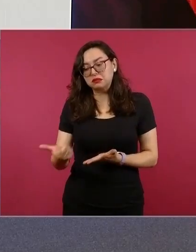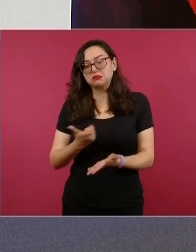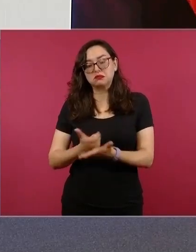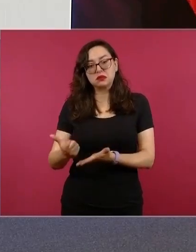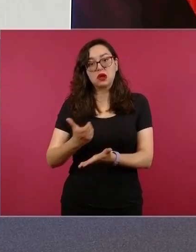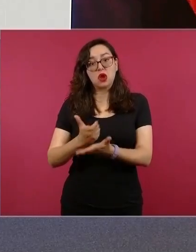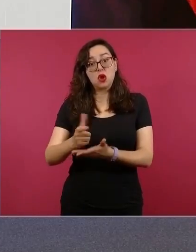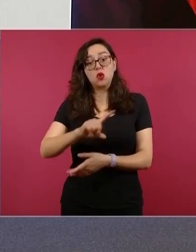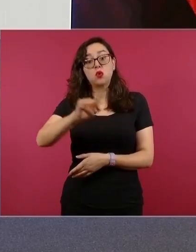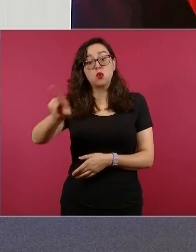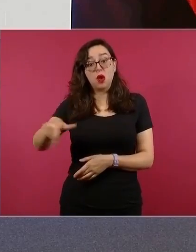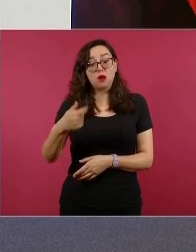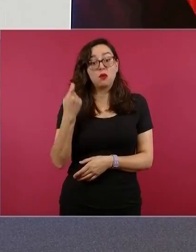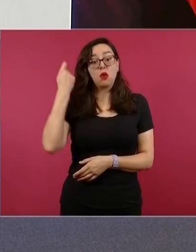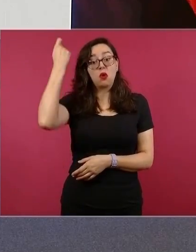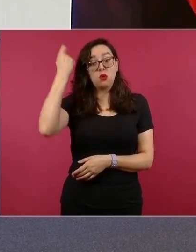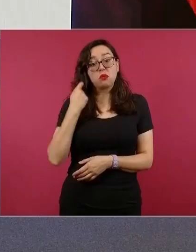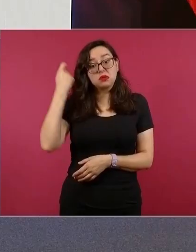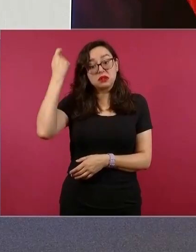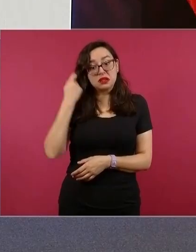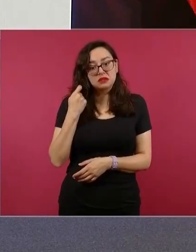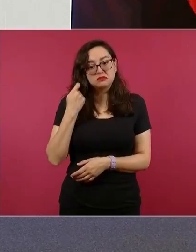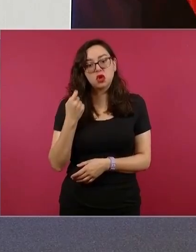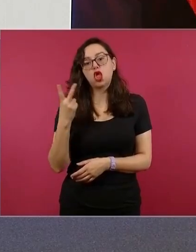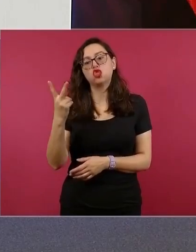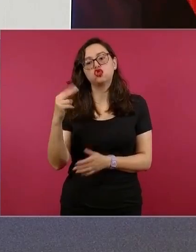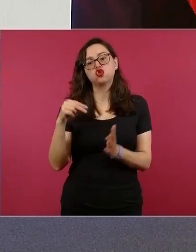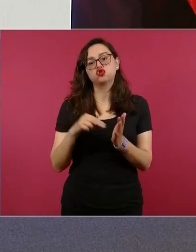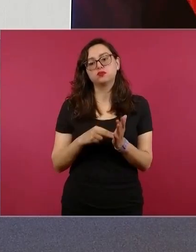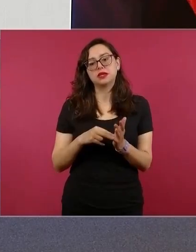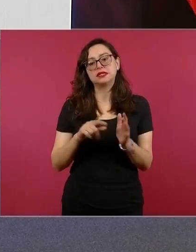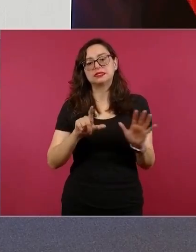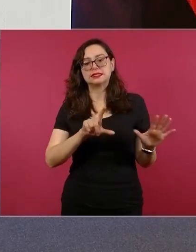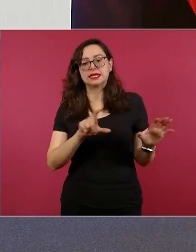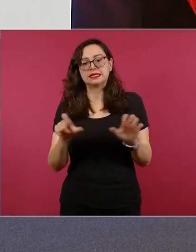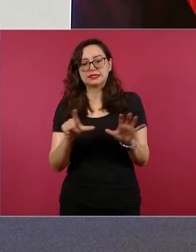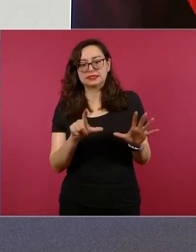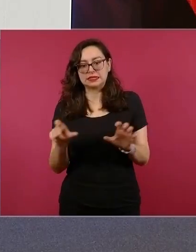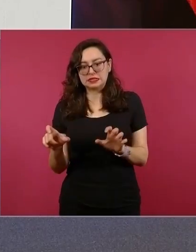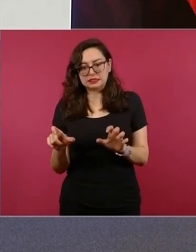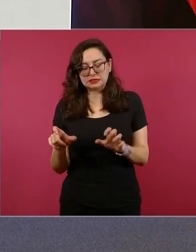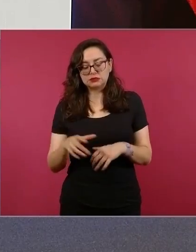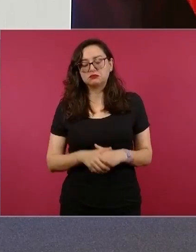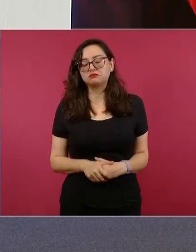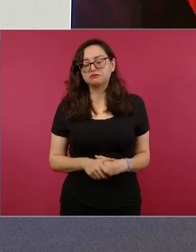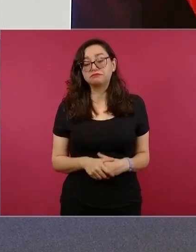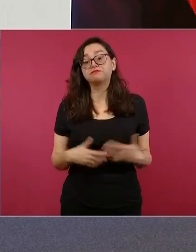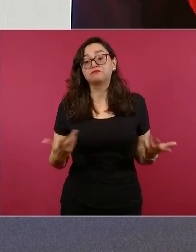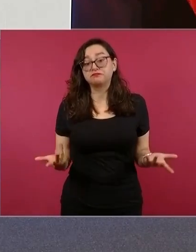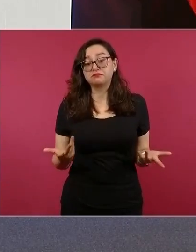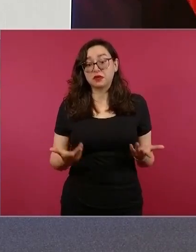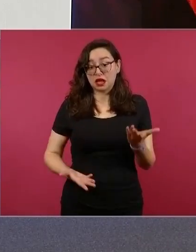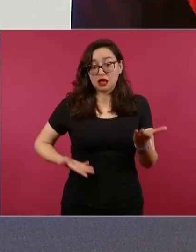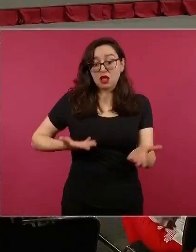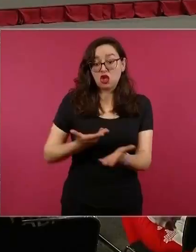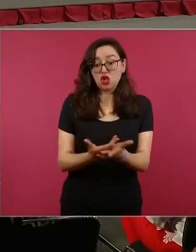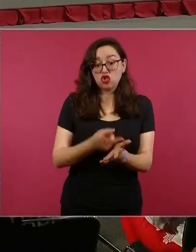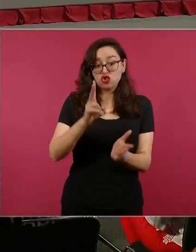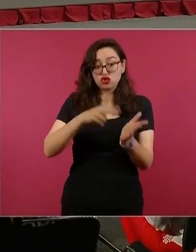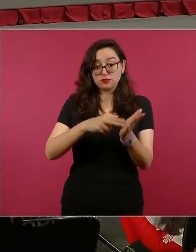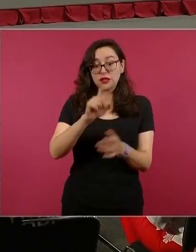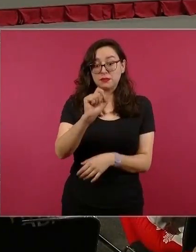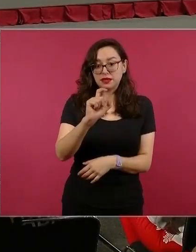2020, hoy se jubila con 6,000 pesos. Pero aún así era insuficiente. Por eso